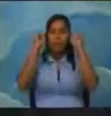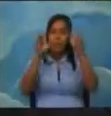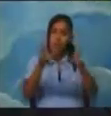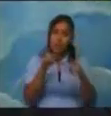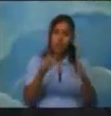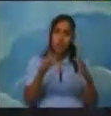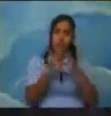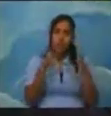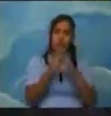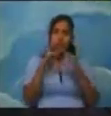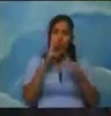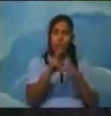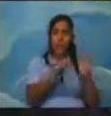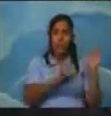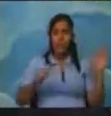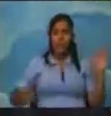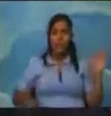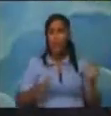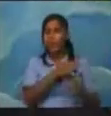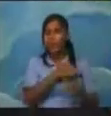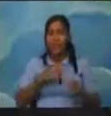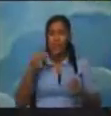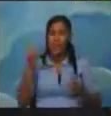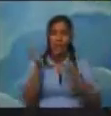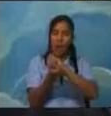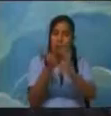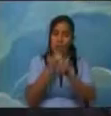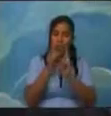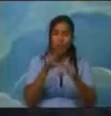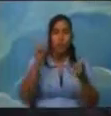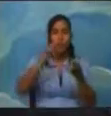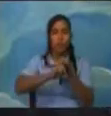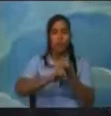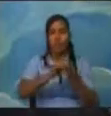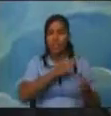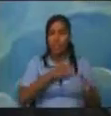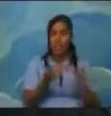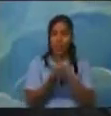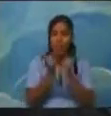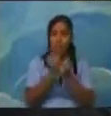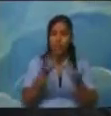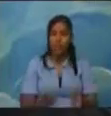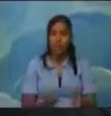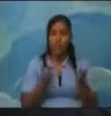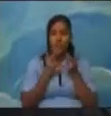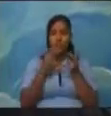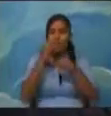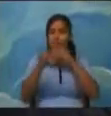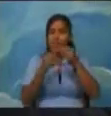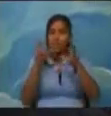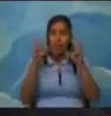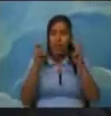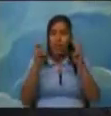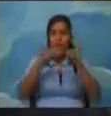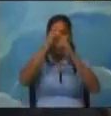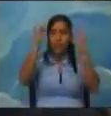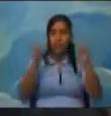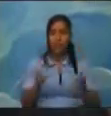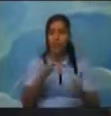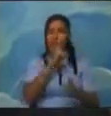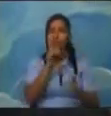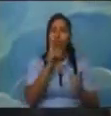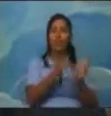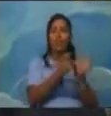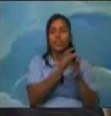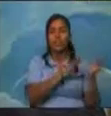cómo el Señor quiere cambiar tu esposo. Mira cómo el Señor quiere cambiar tu vida, te quiere hacer una nueva criatura en el nombre de Jesús. Que